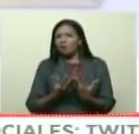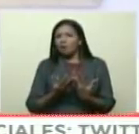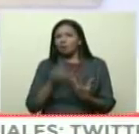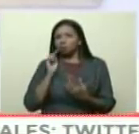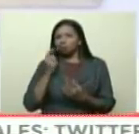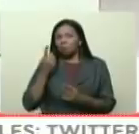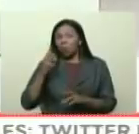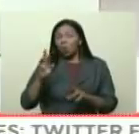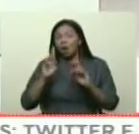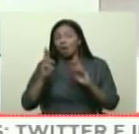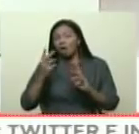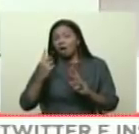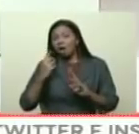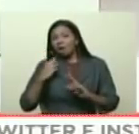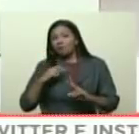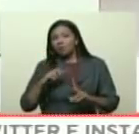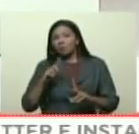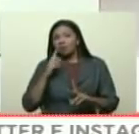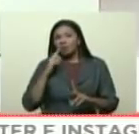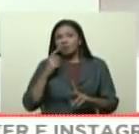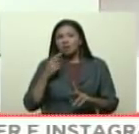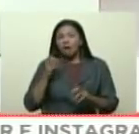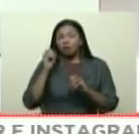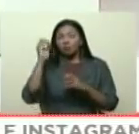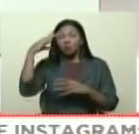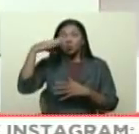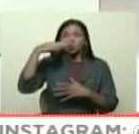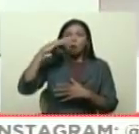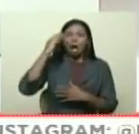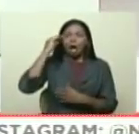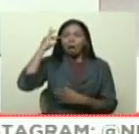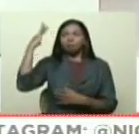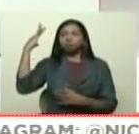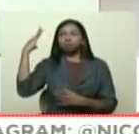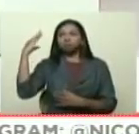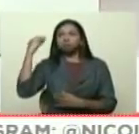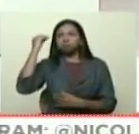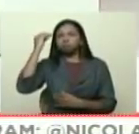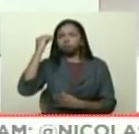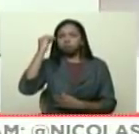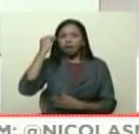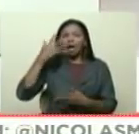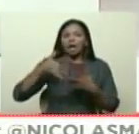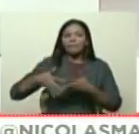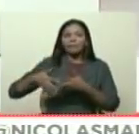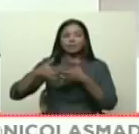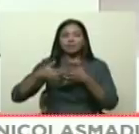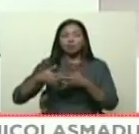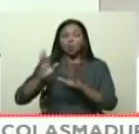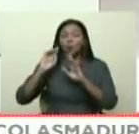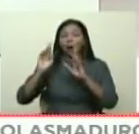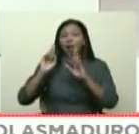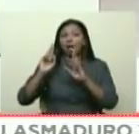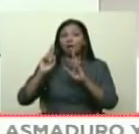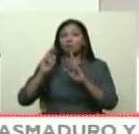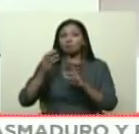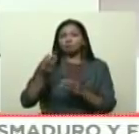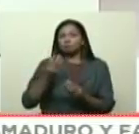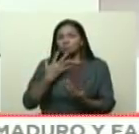Un halo de luz que llegara de sensatez. El imperialismo norteamericano es mucho